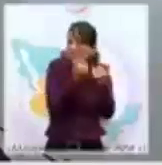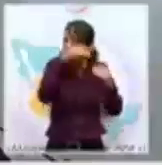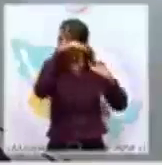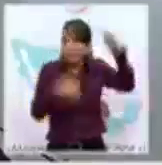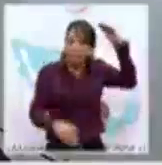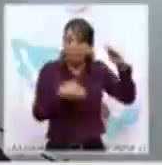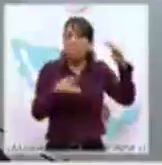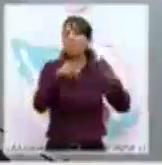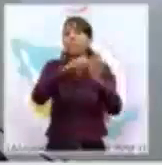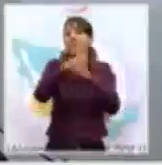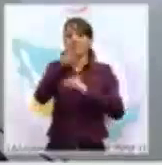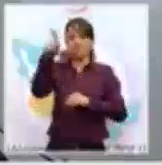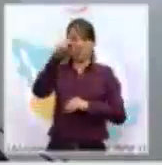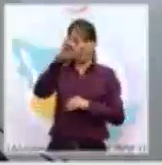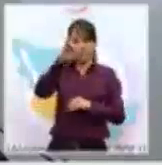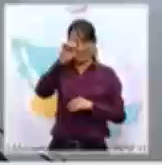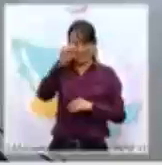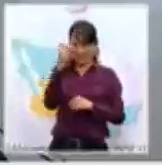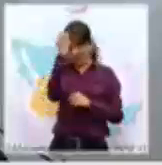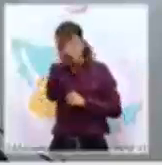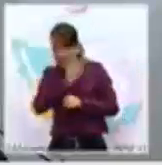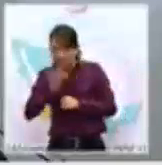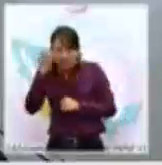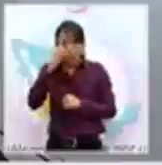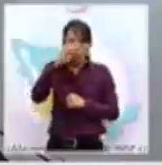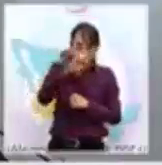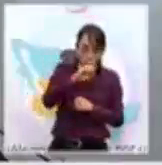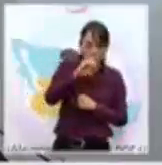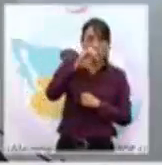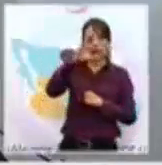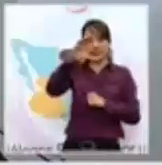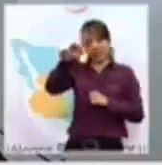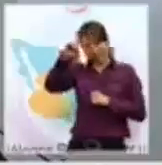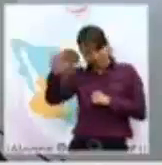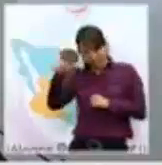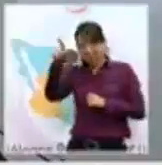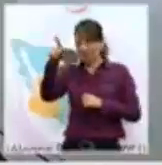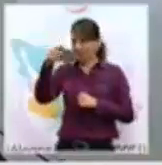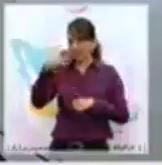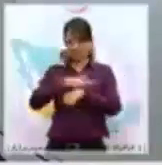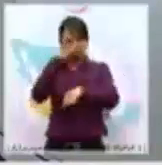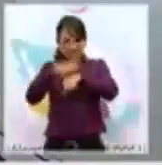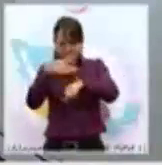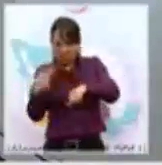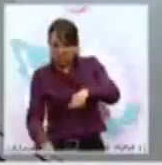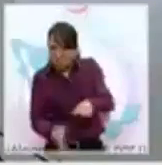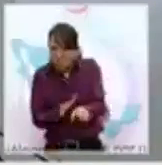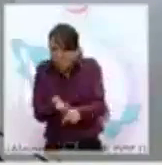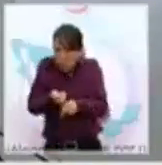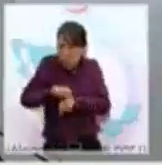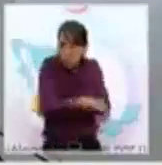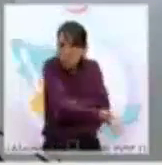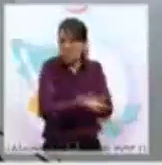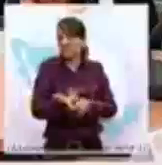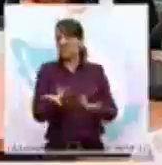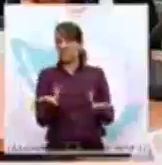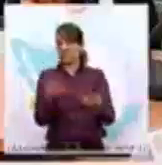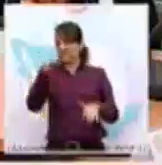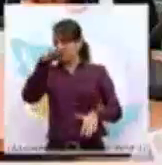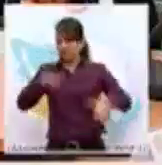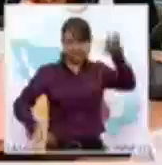las calificaciones de la prueba PISA de la OCDE, el impacto de las diferencias socioeconómicas en México es